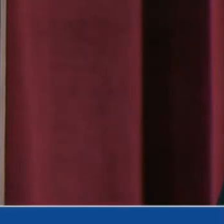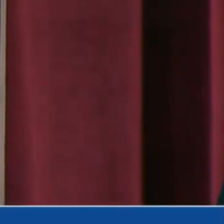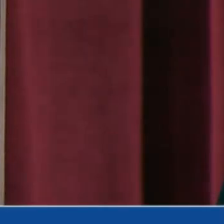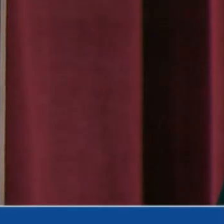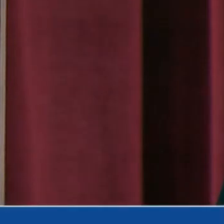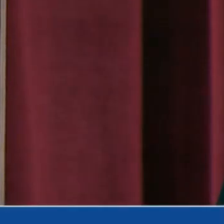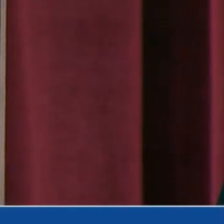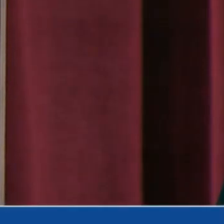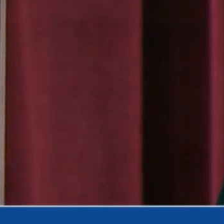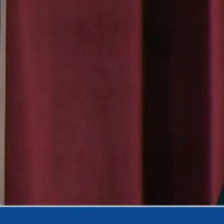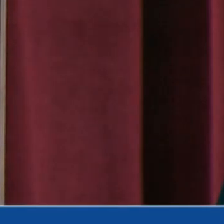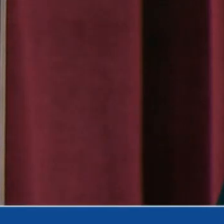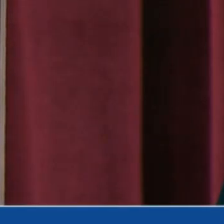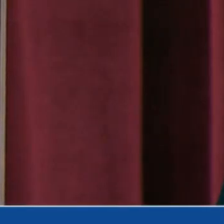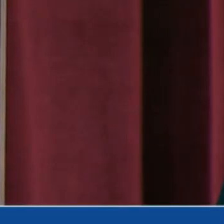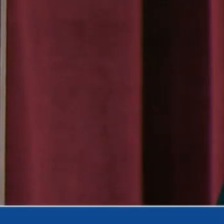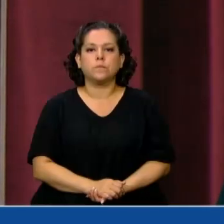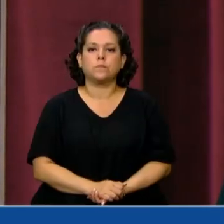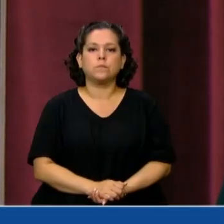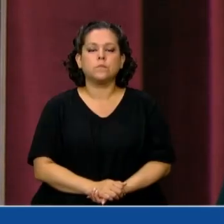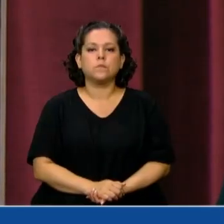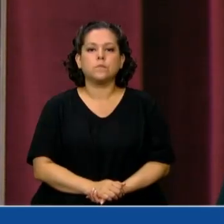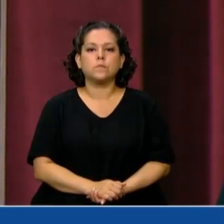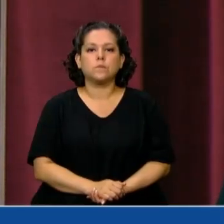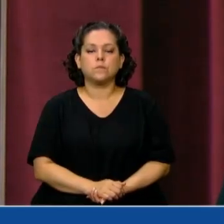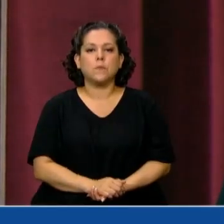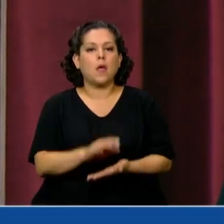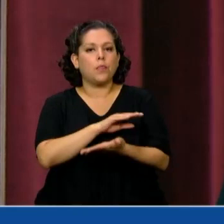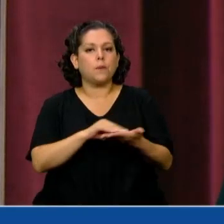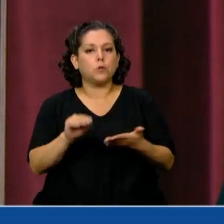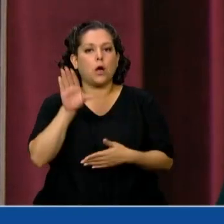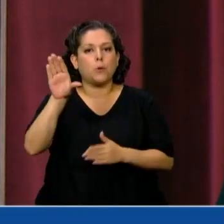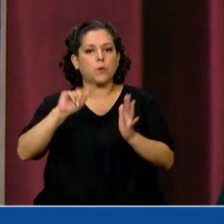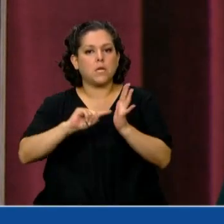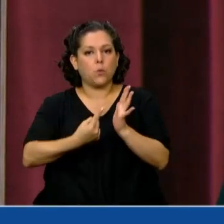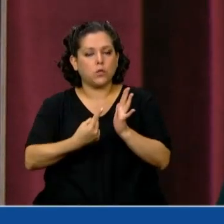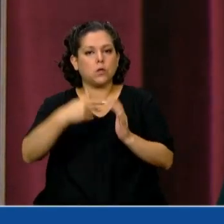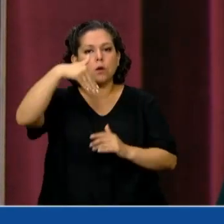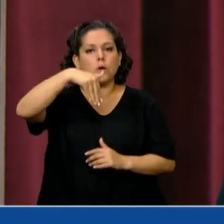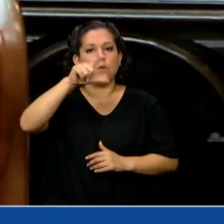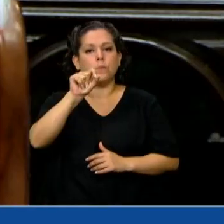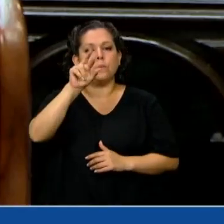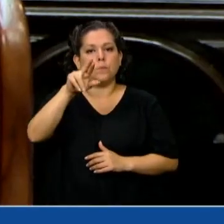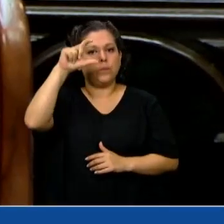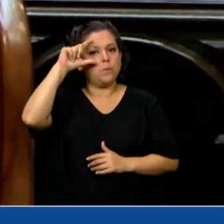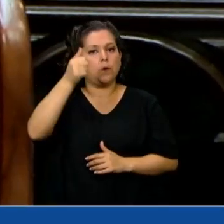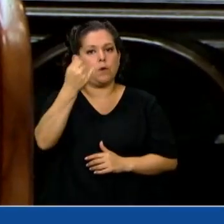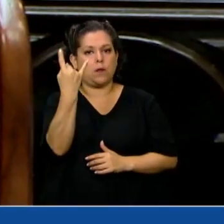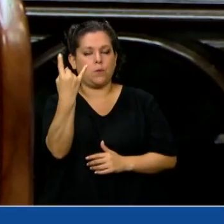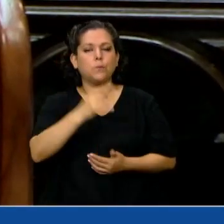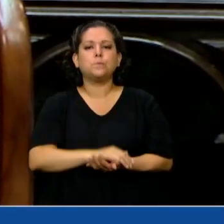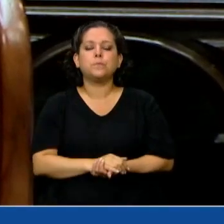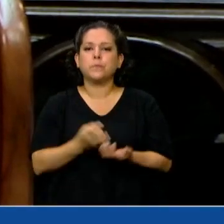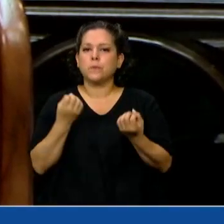Para una cuestión de privilegio, en el mismo sentido, tiene la palabra el diputado por la provincia de Buenos Aires, Leopoldo Moró.